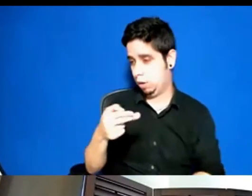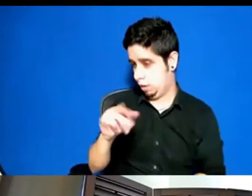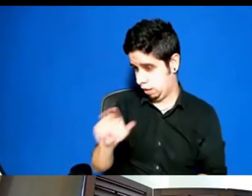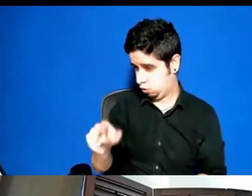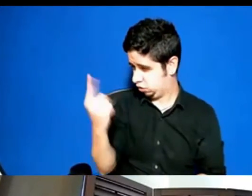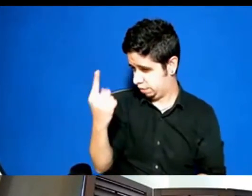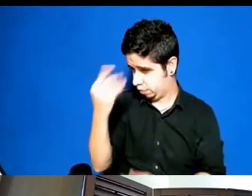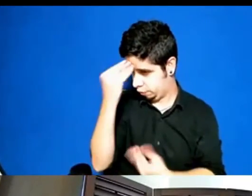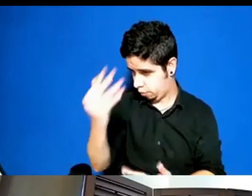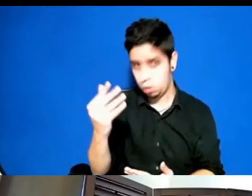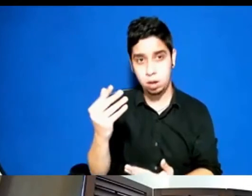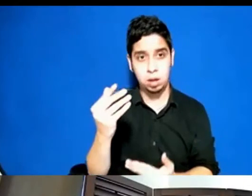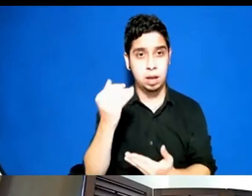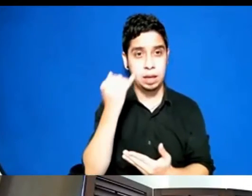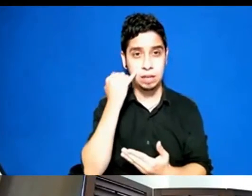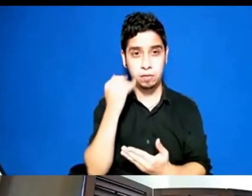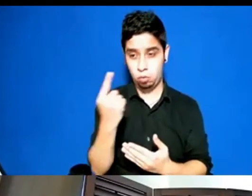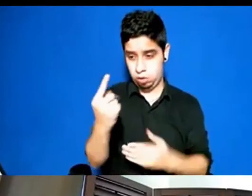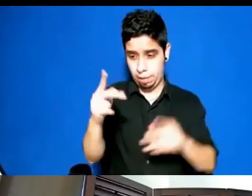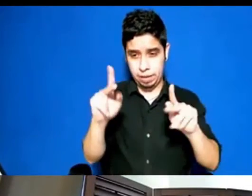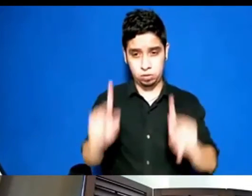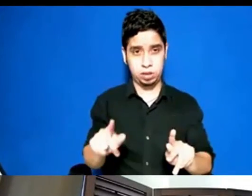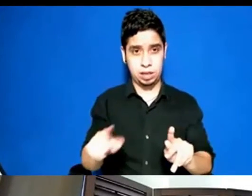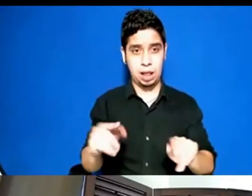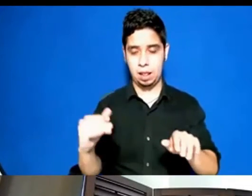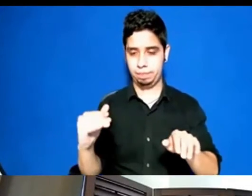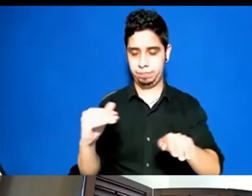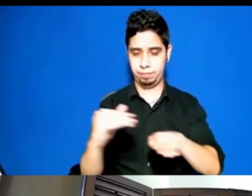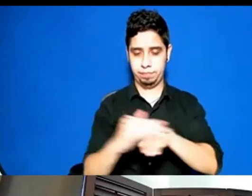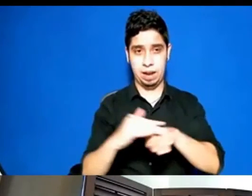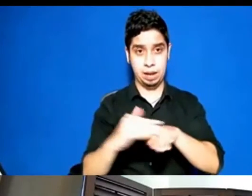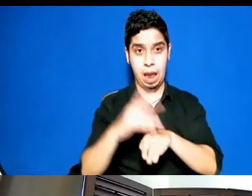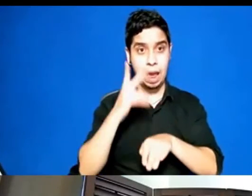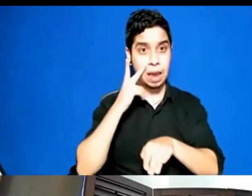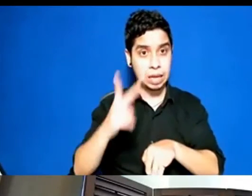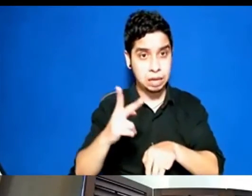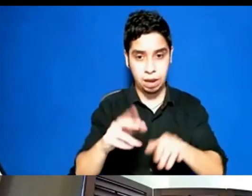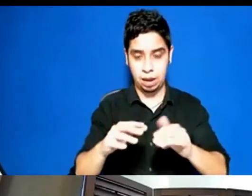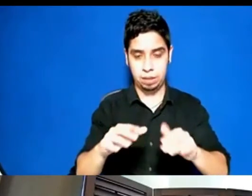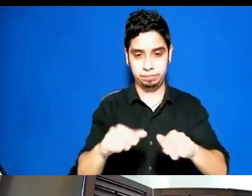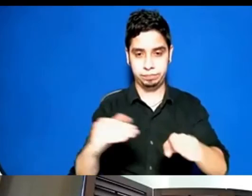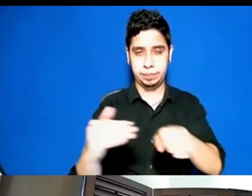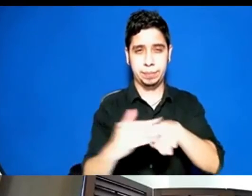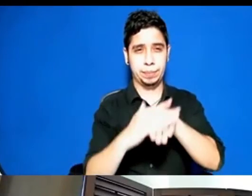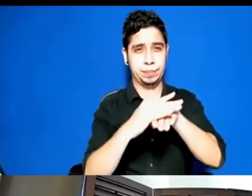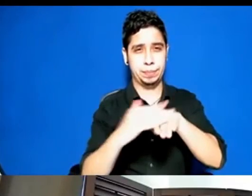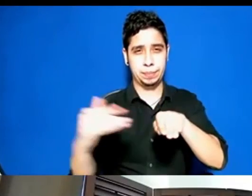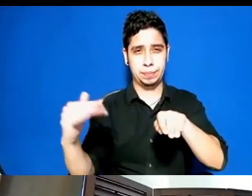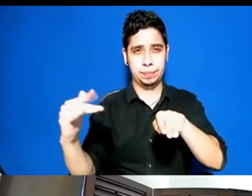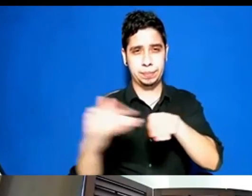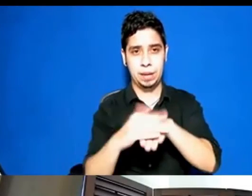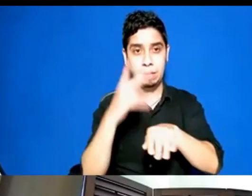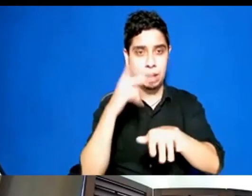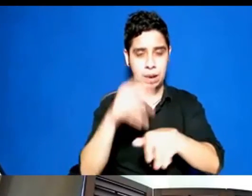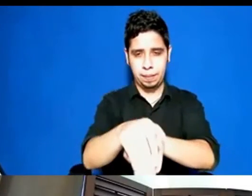si alguien está en la playa y ve llegar una tinglar, o si alguien está en la playa y de repente ve este hueco, uy,